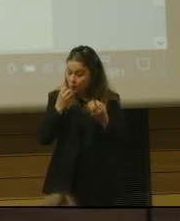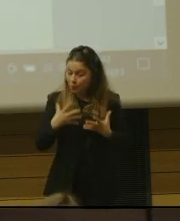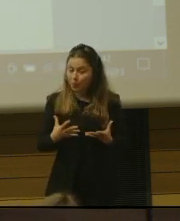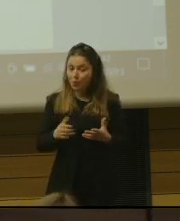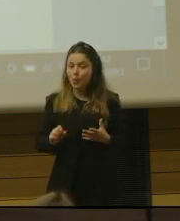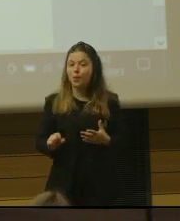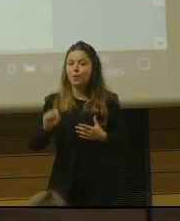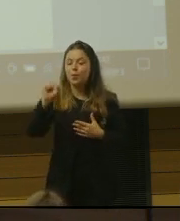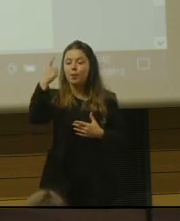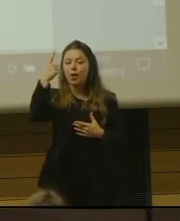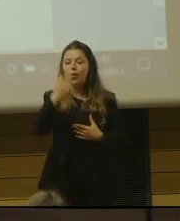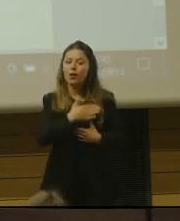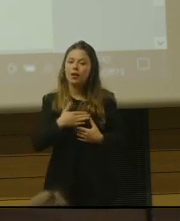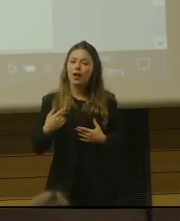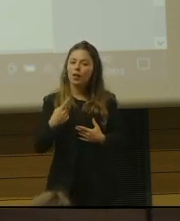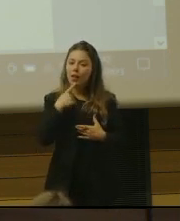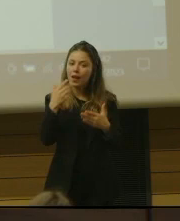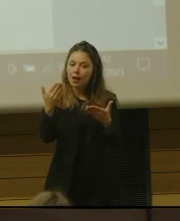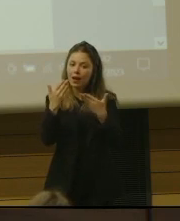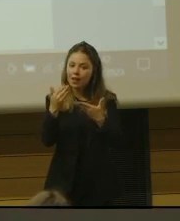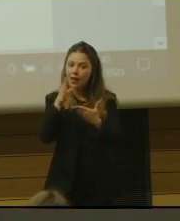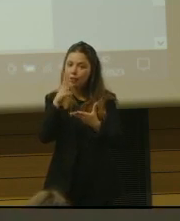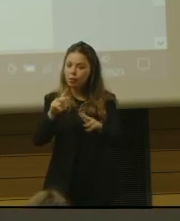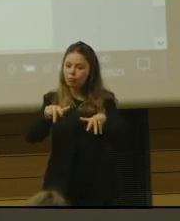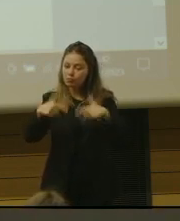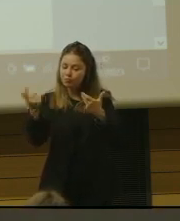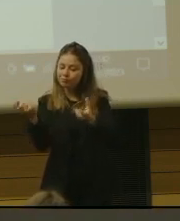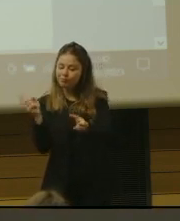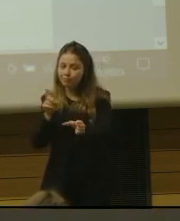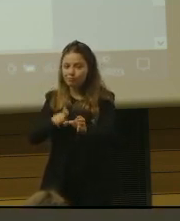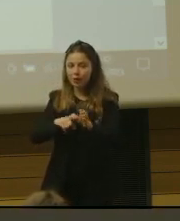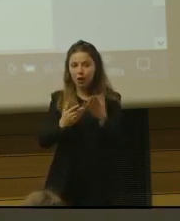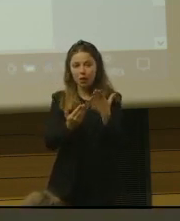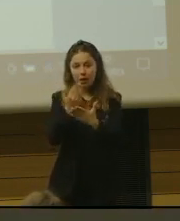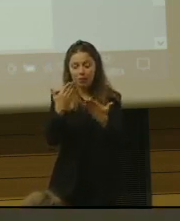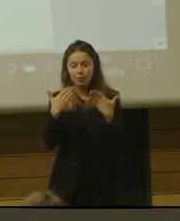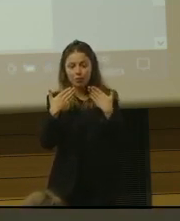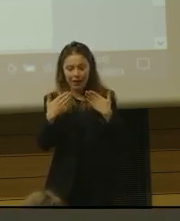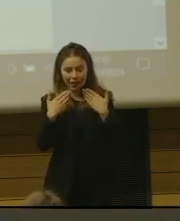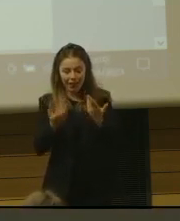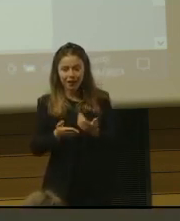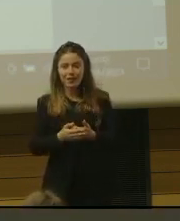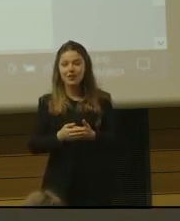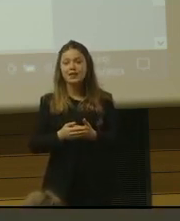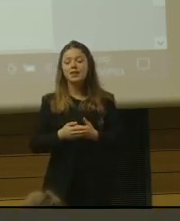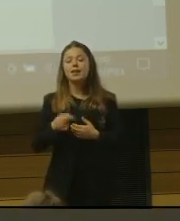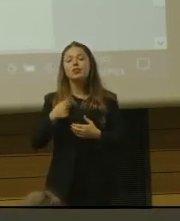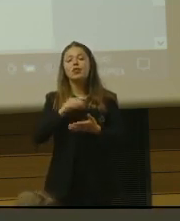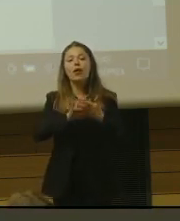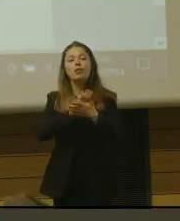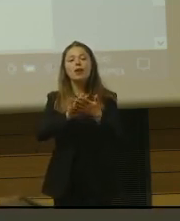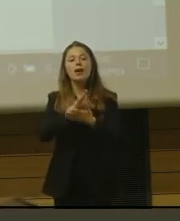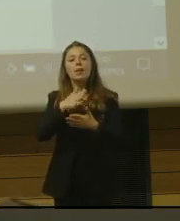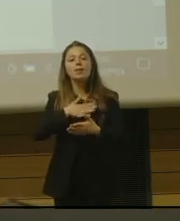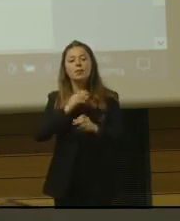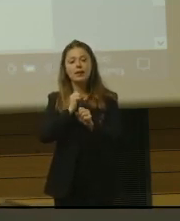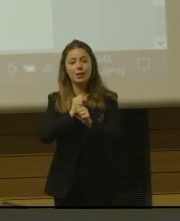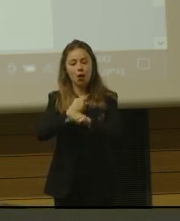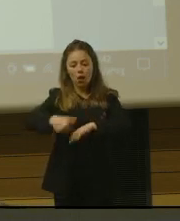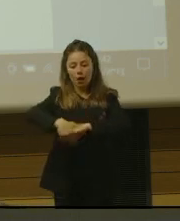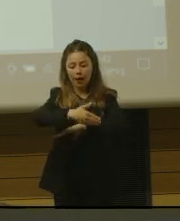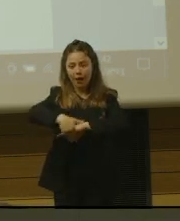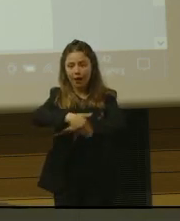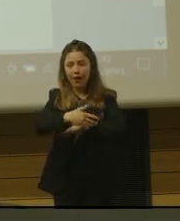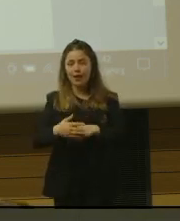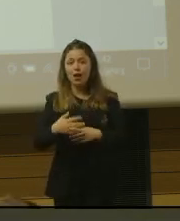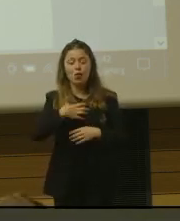por dejarme participar en estas jornadas. Muchas gracias. Yo os voy a hablar de mi trabajo a pie de calle. No puedo